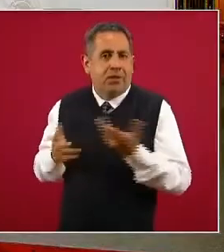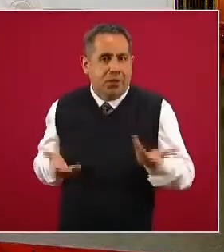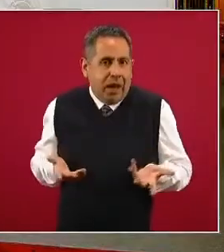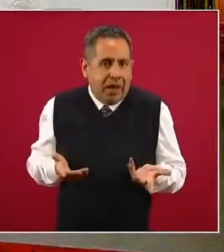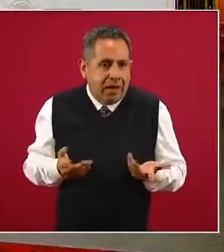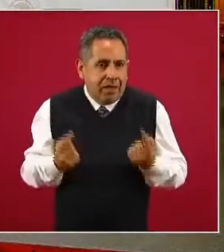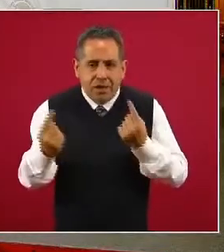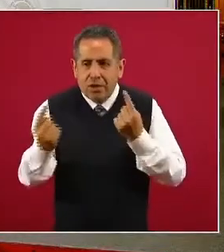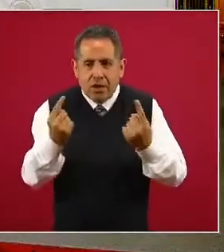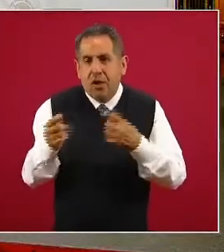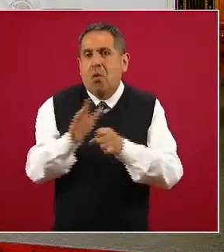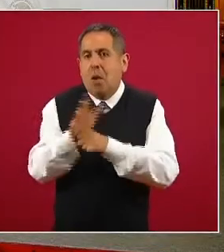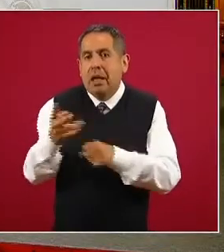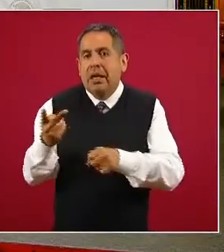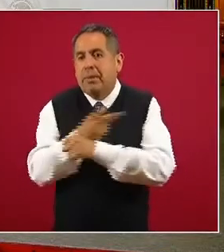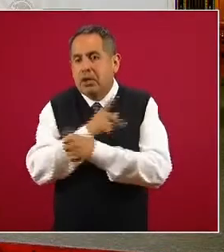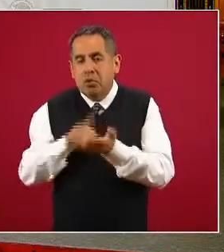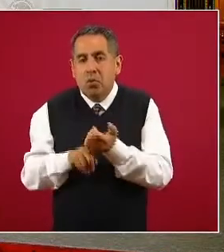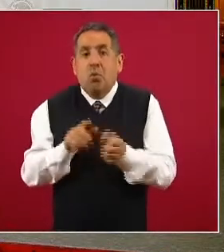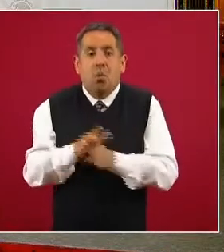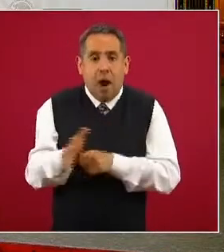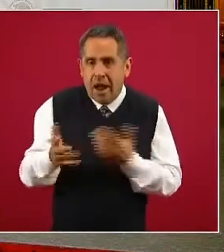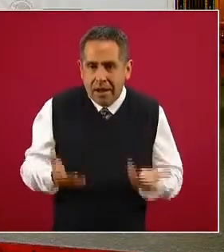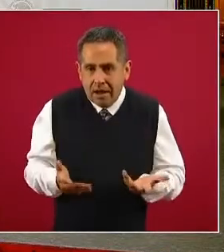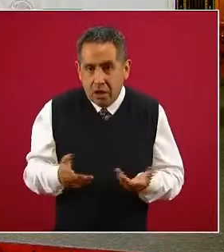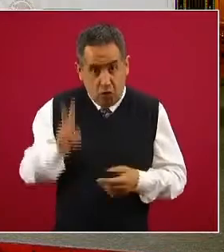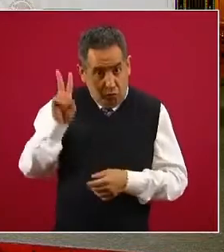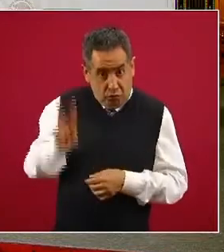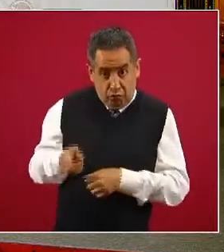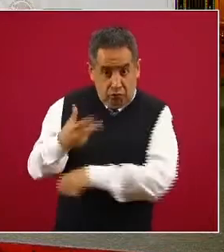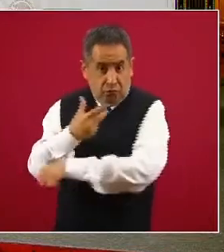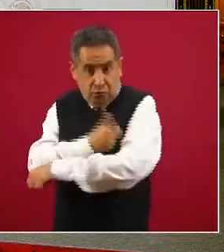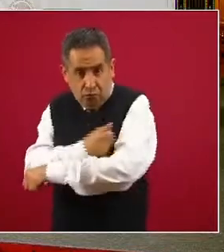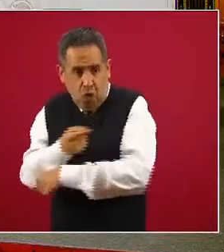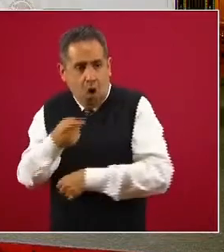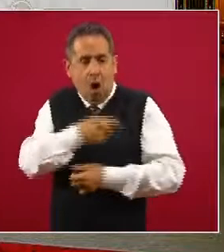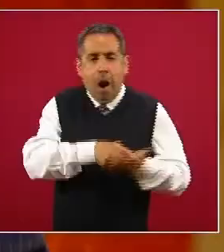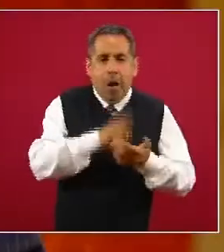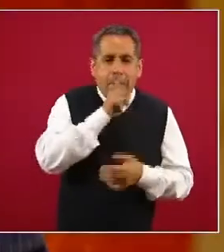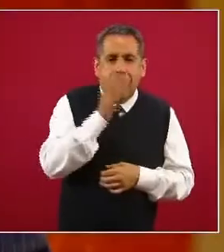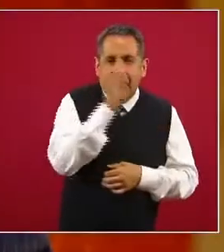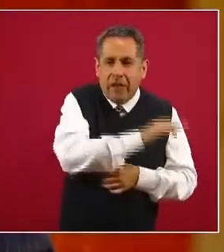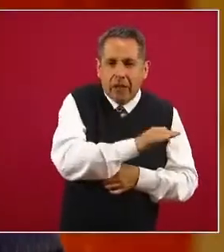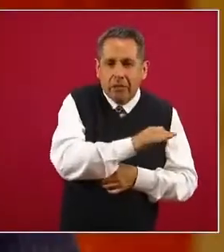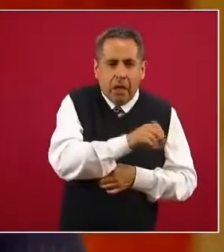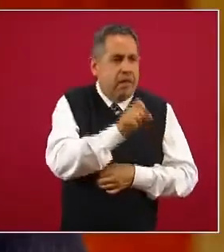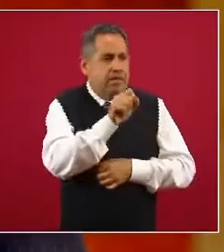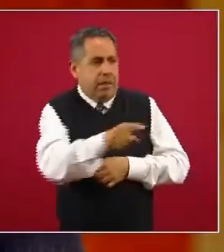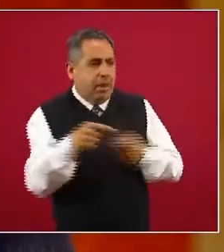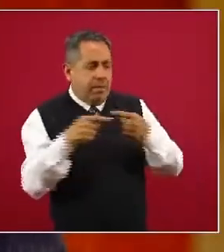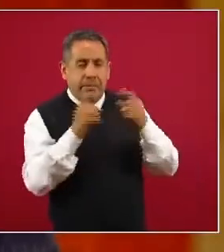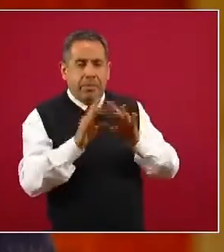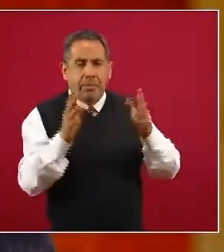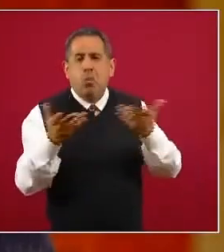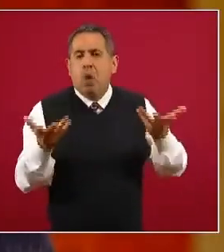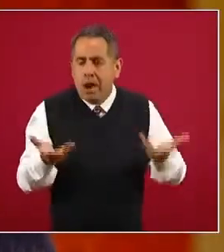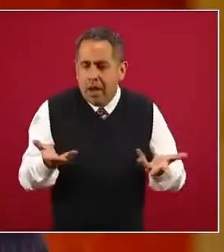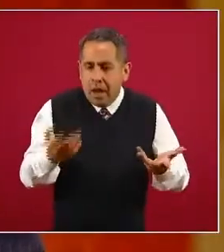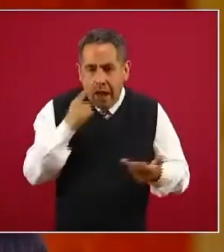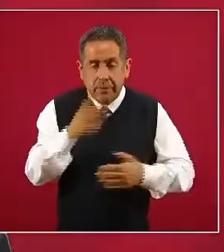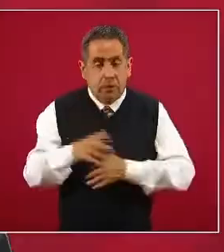relación entre el candidato a la vacuna y la reacción secundaria. Y por último, hasta el